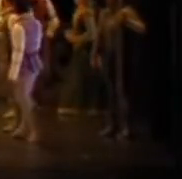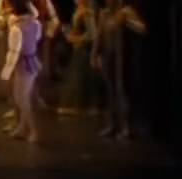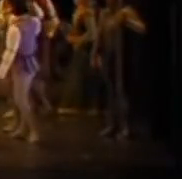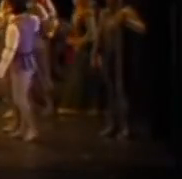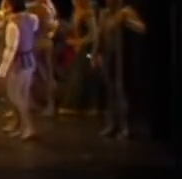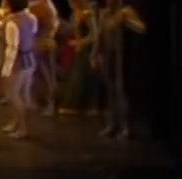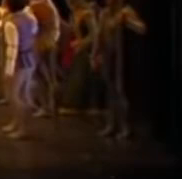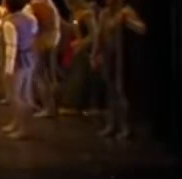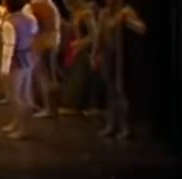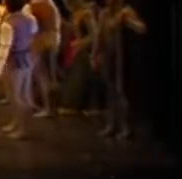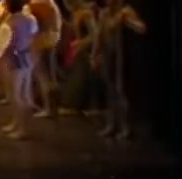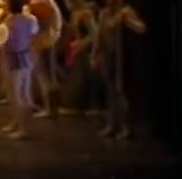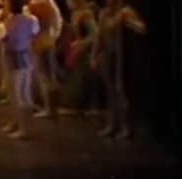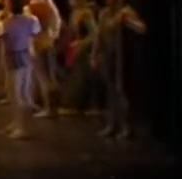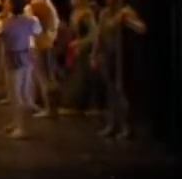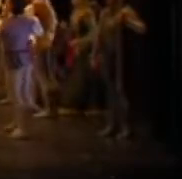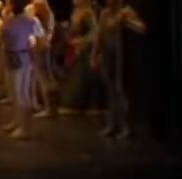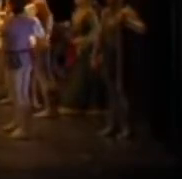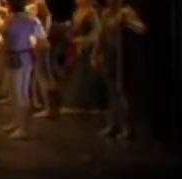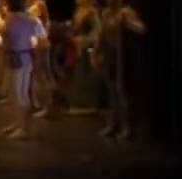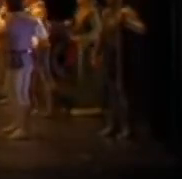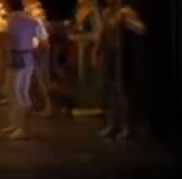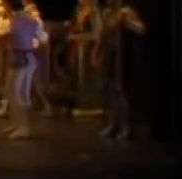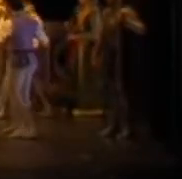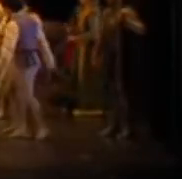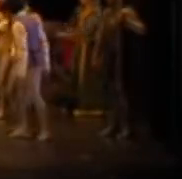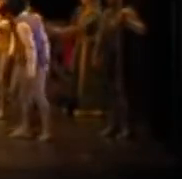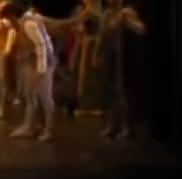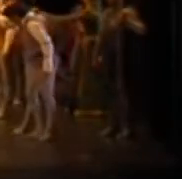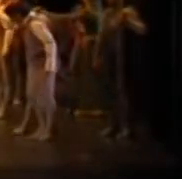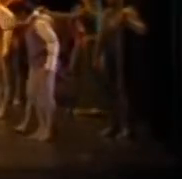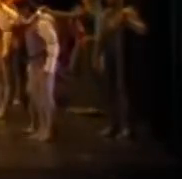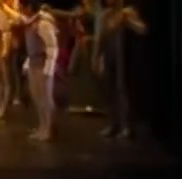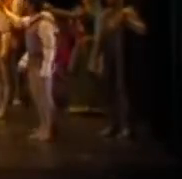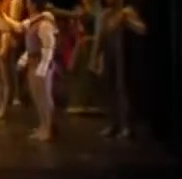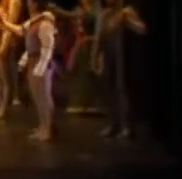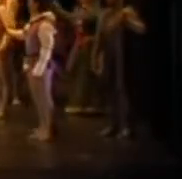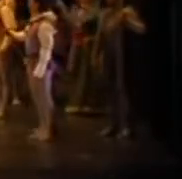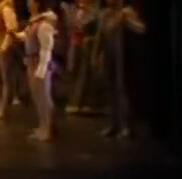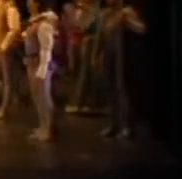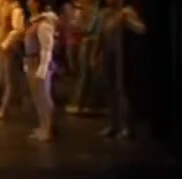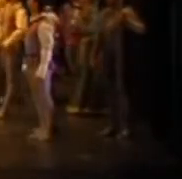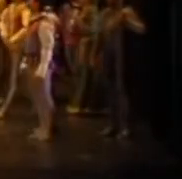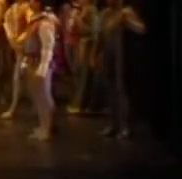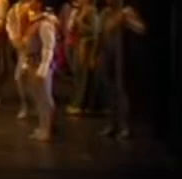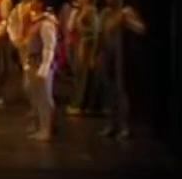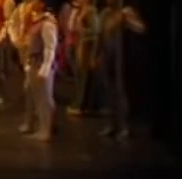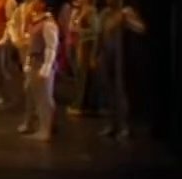Thank you.